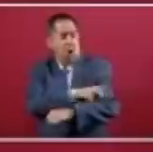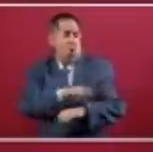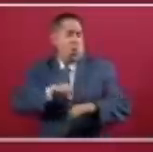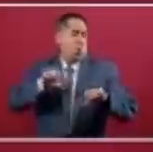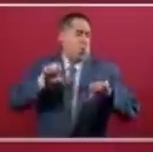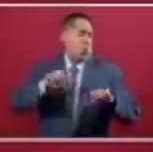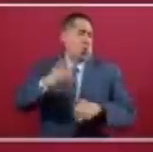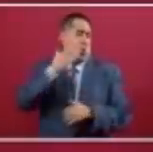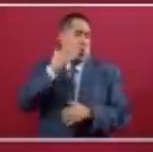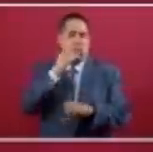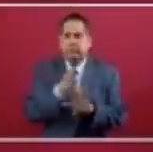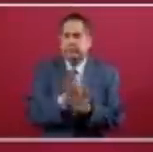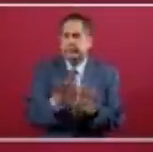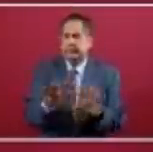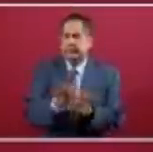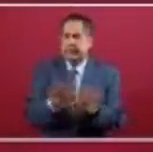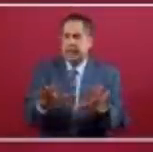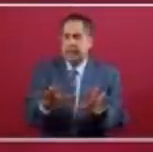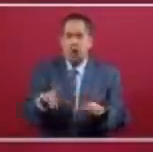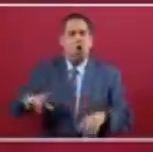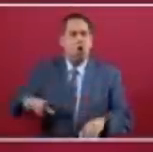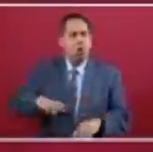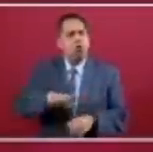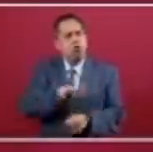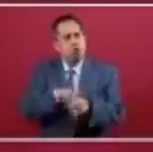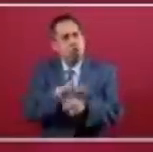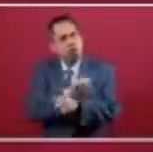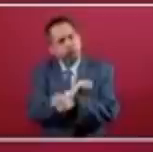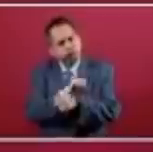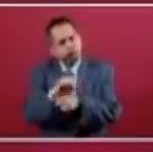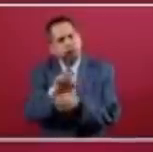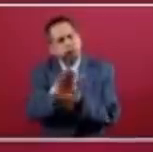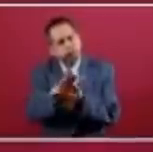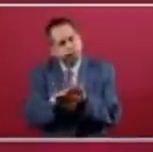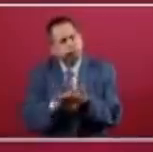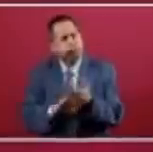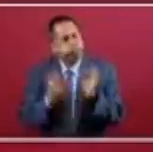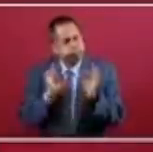un gobierno austero. El poder